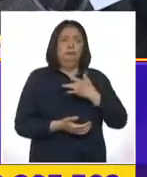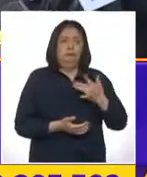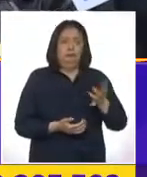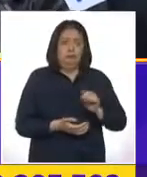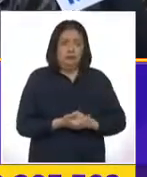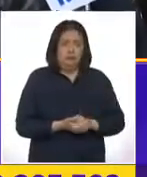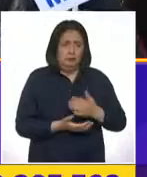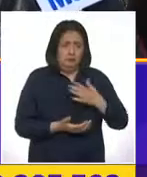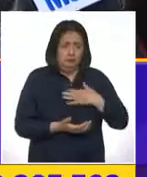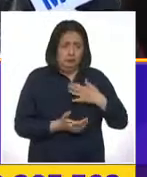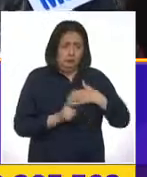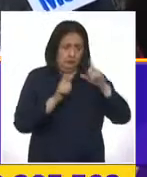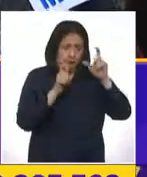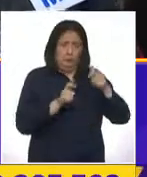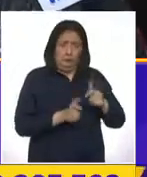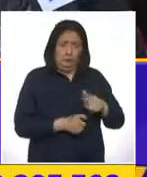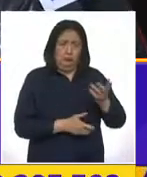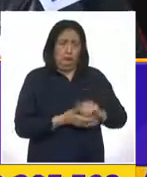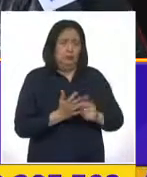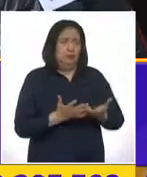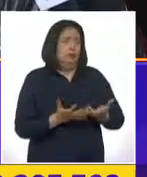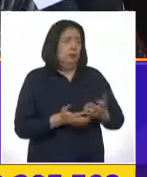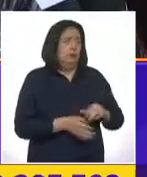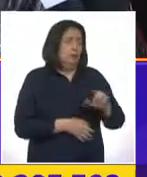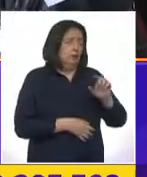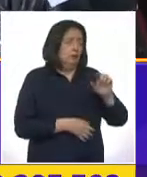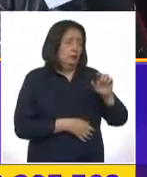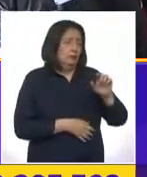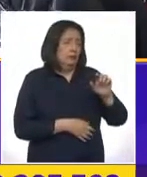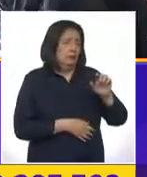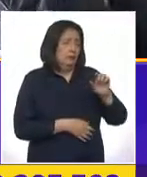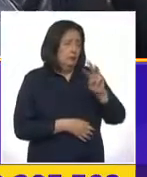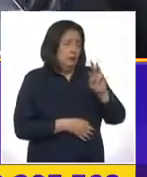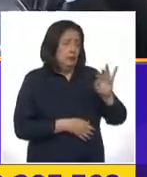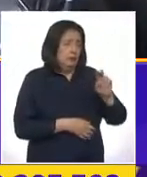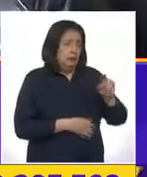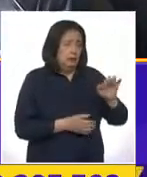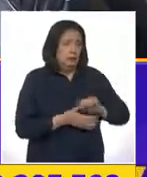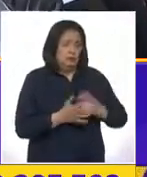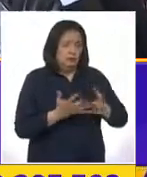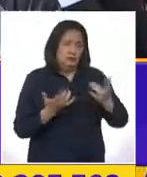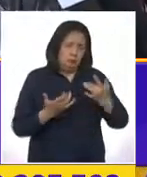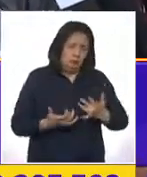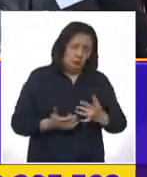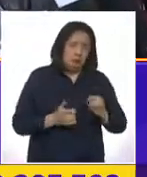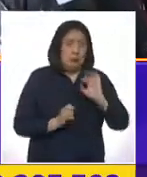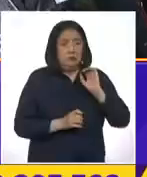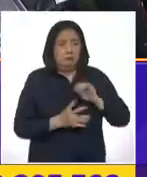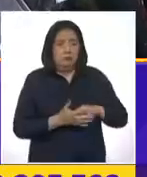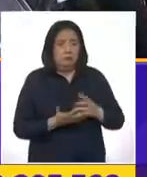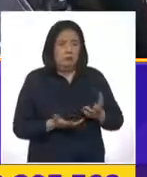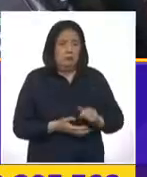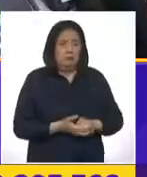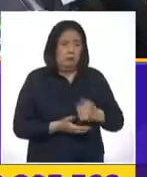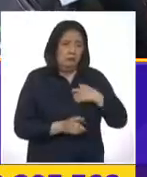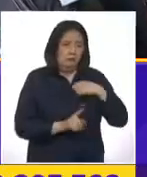él sí se sintió, mi colega Wilson se sintió así, un poco deprimido. Bueno, eso es lo que